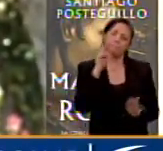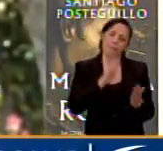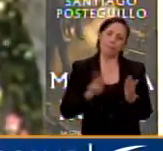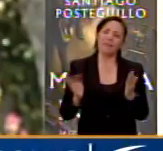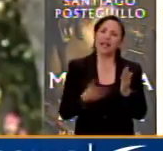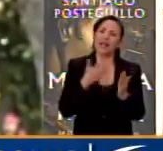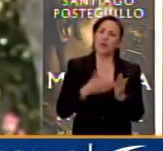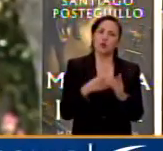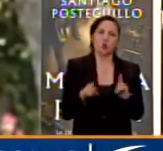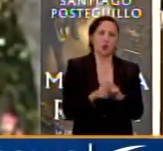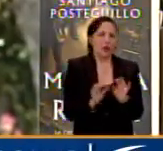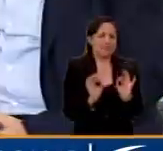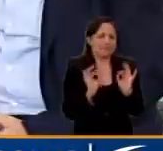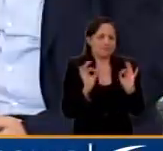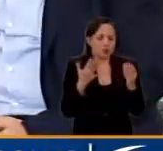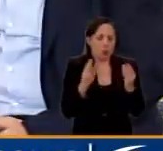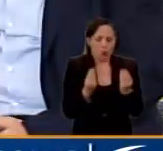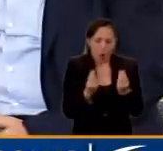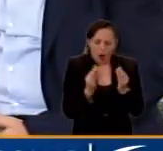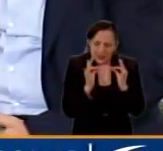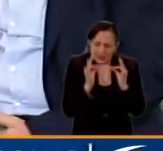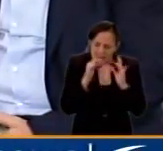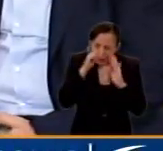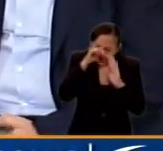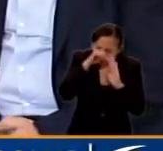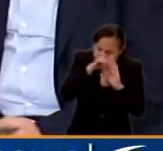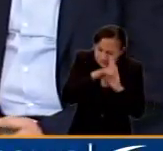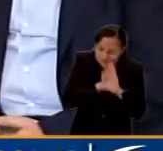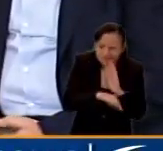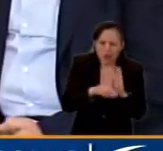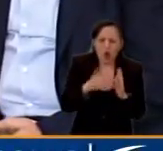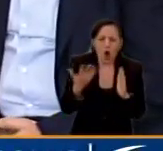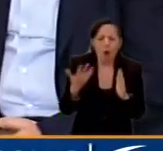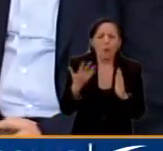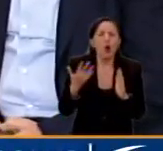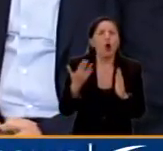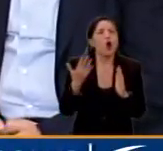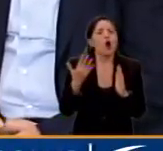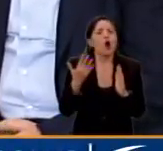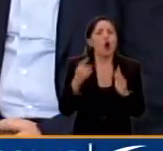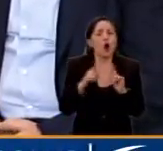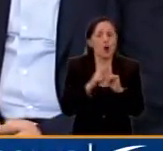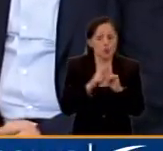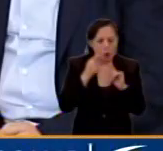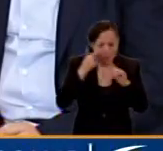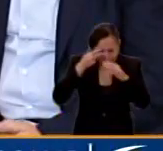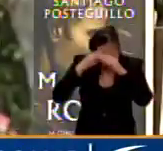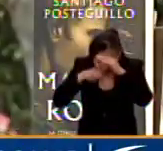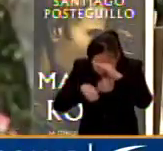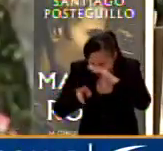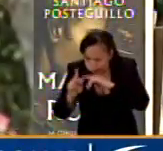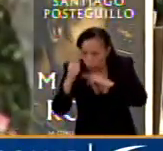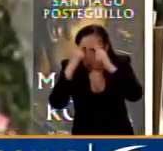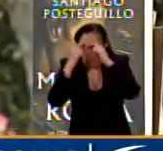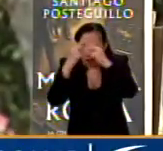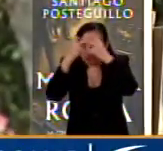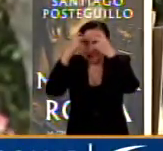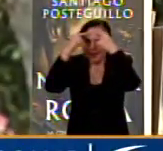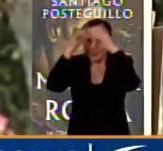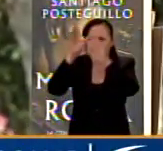magistrales, de una agudeza y profundidad, como está metido en la mente de Julio César, teniendo en cuenta que